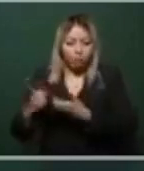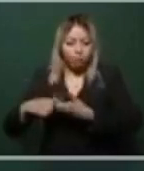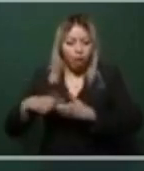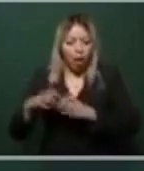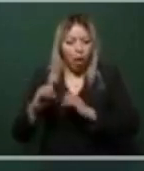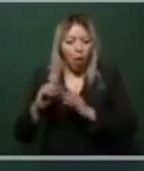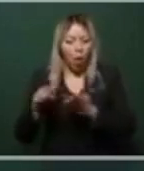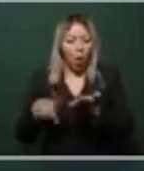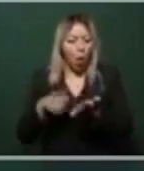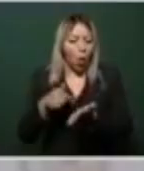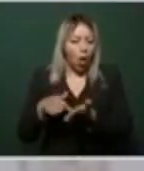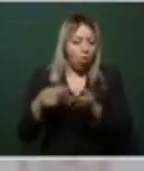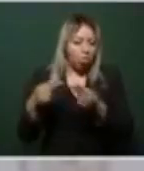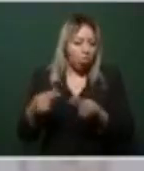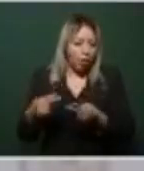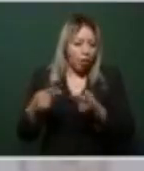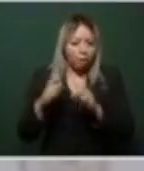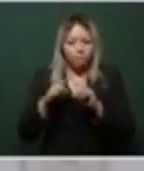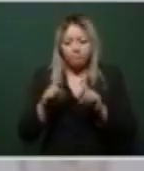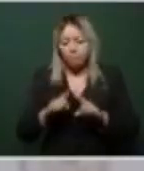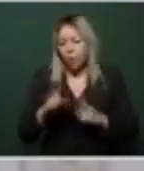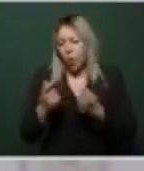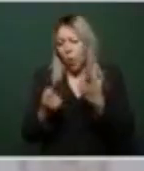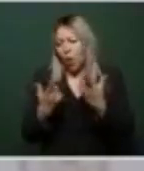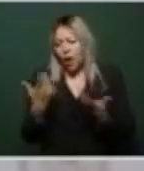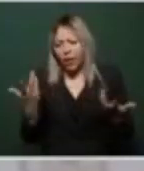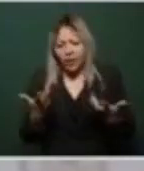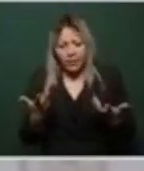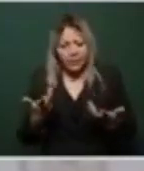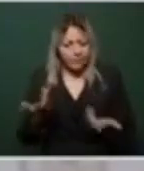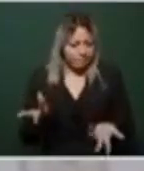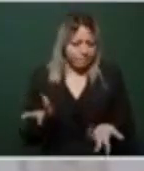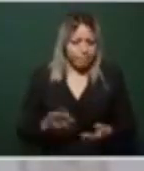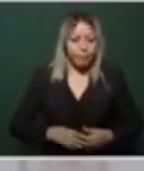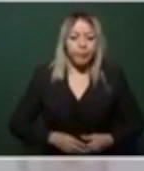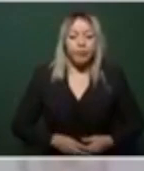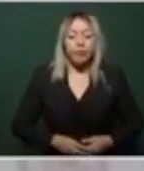comercio, a una actividad productiva.